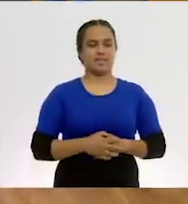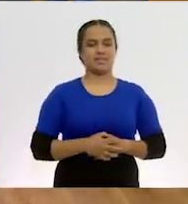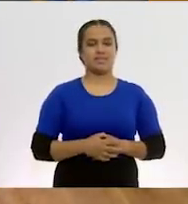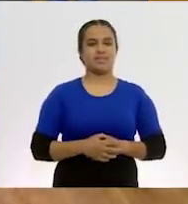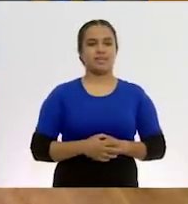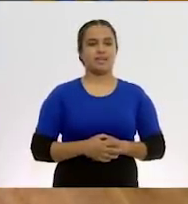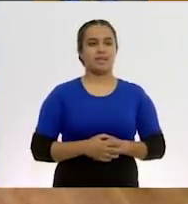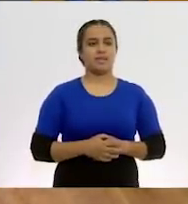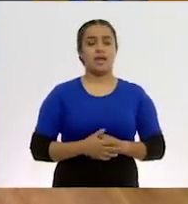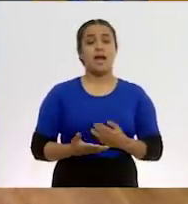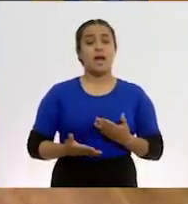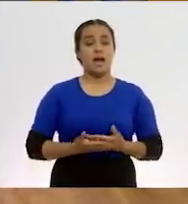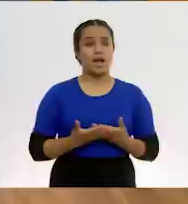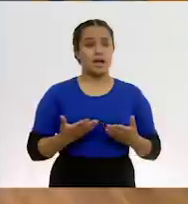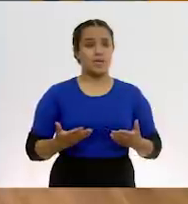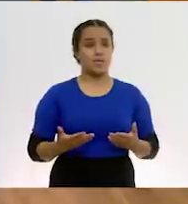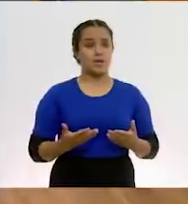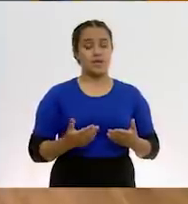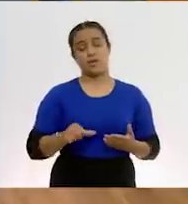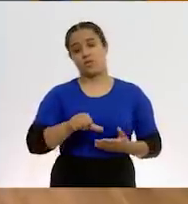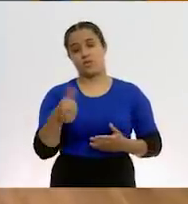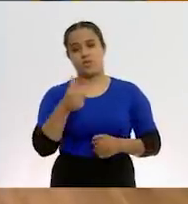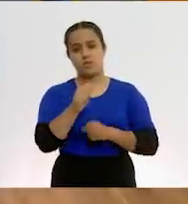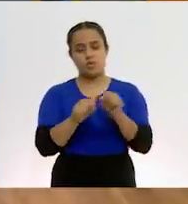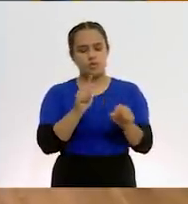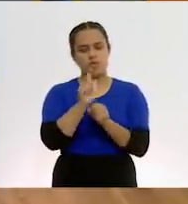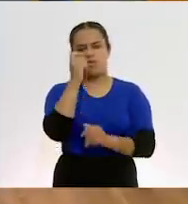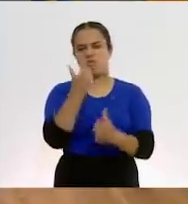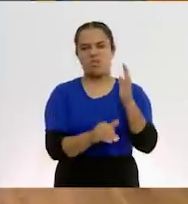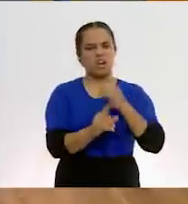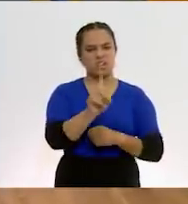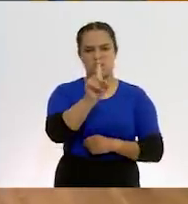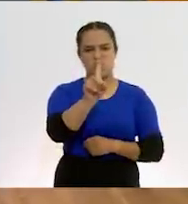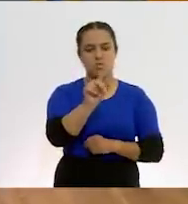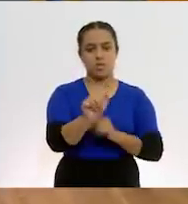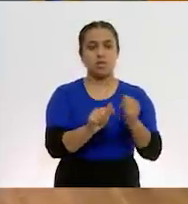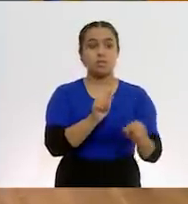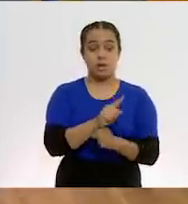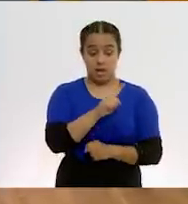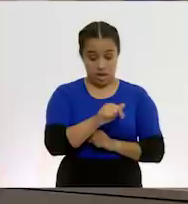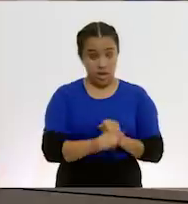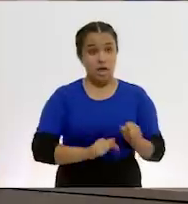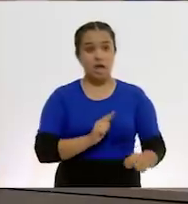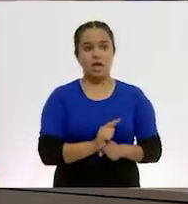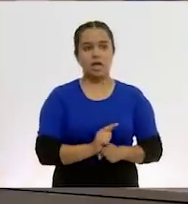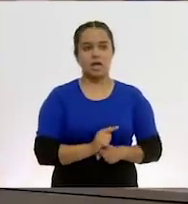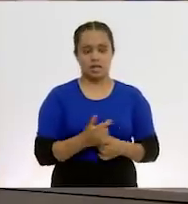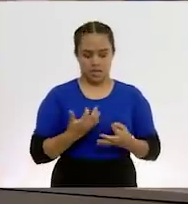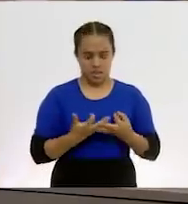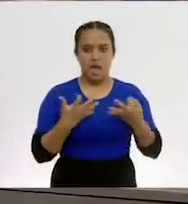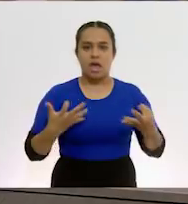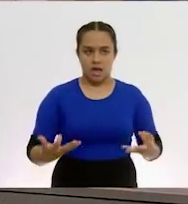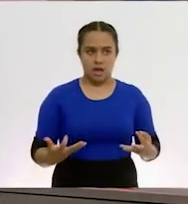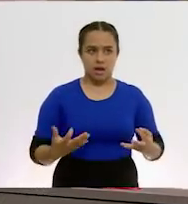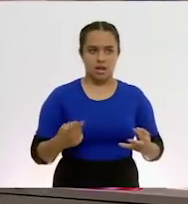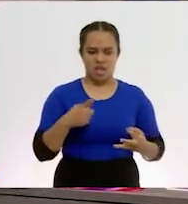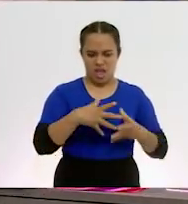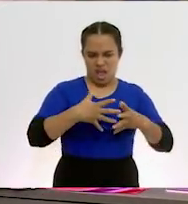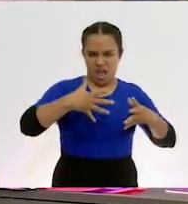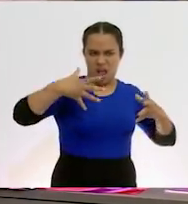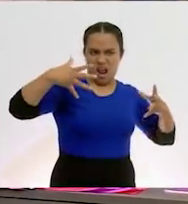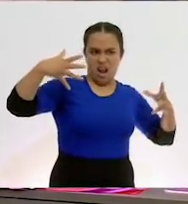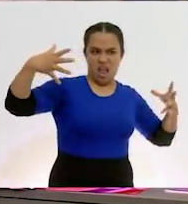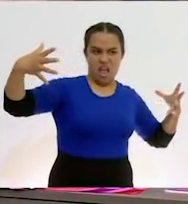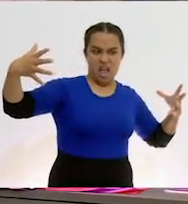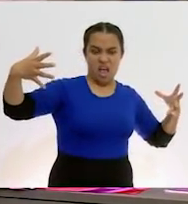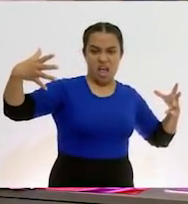Correcto. Vamos a tener otro animal. Nos falta un animal más. Ese animal también es terrestre y es muy grande,